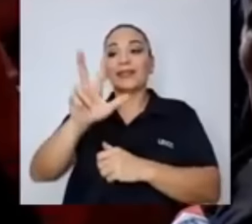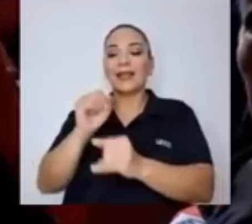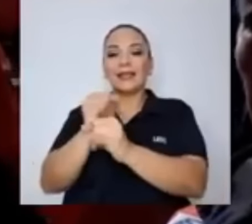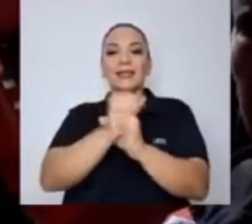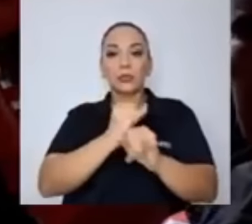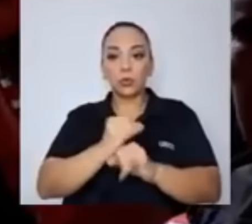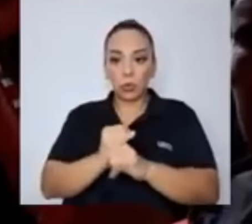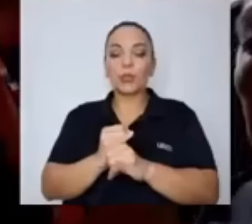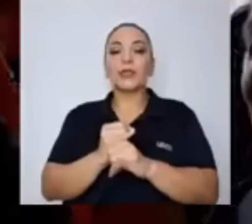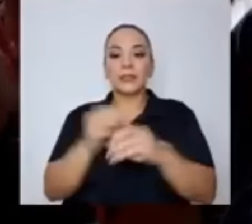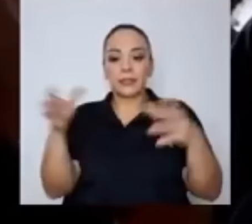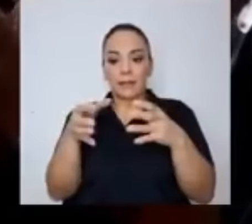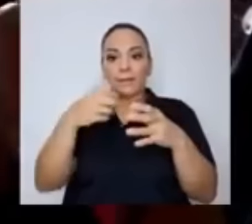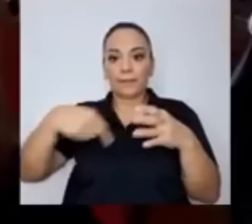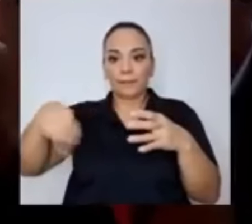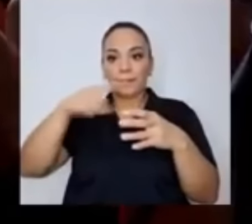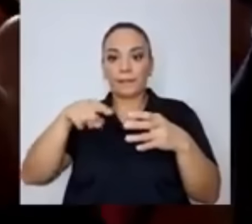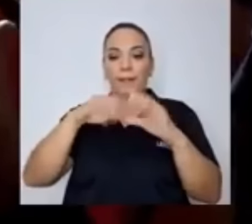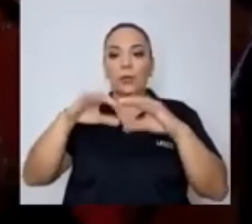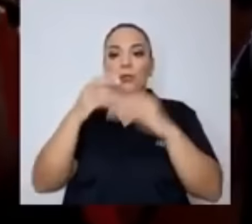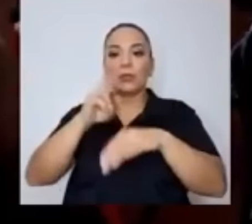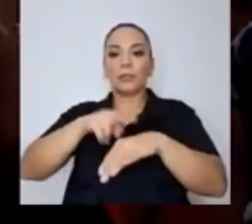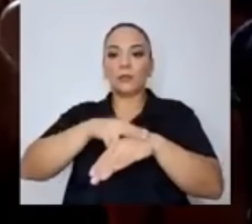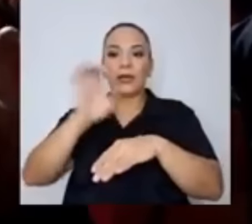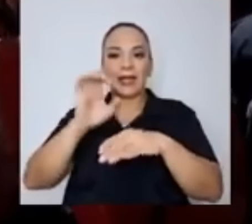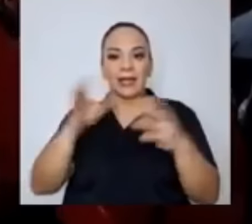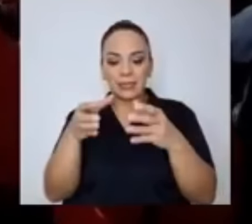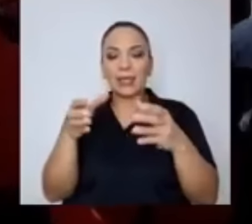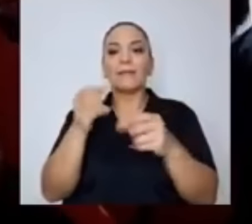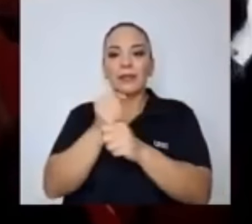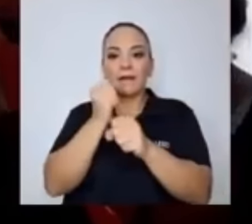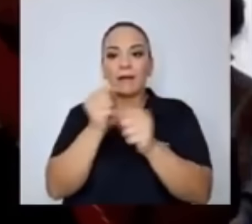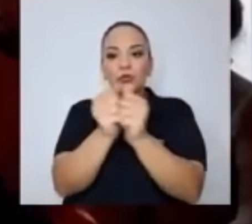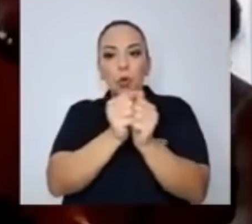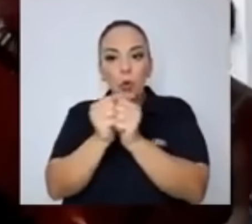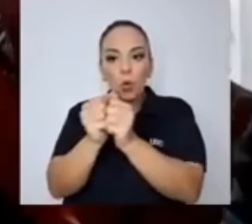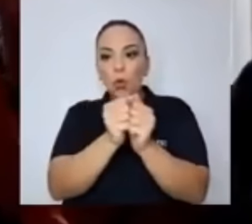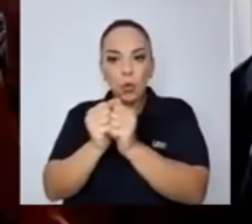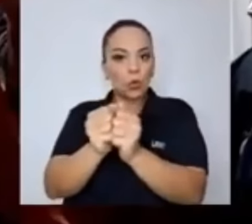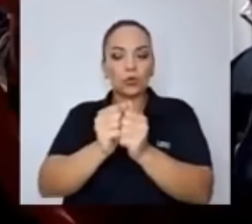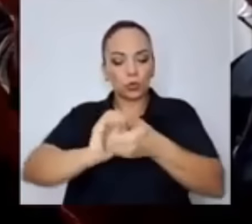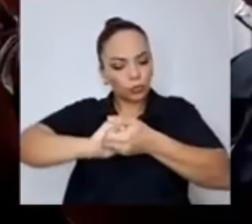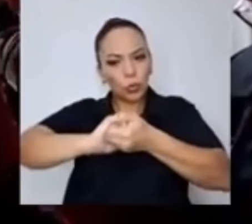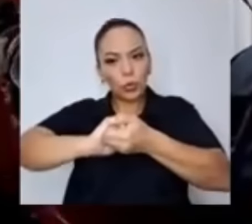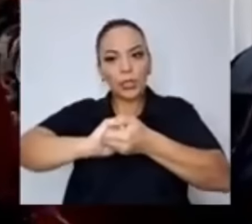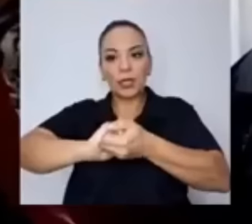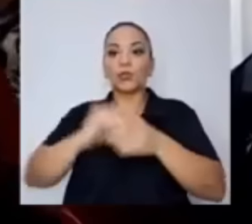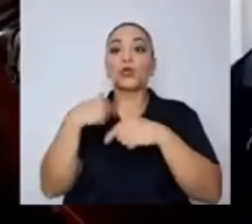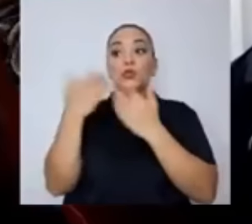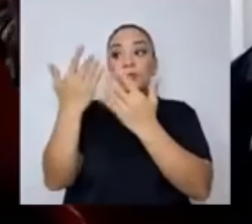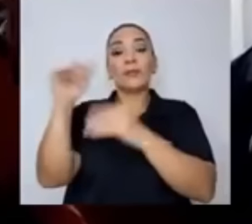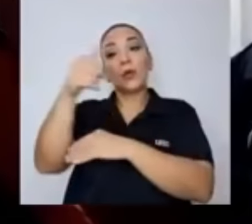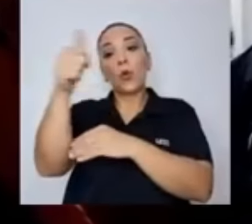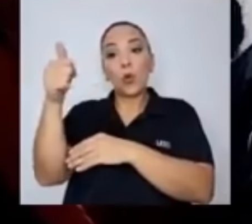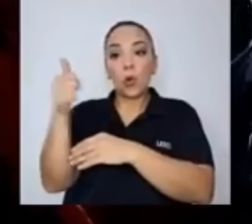instituciones que conforman la Comisión Nacional de Emergencia, que trabajamos juntos, estamos unidos. Yo espero que el